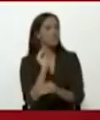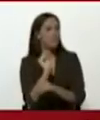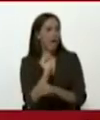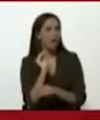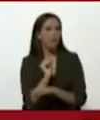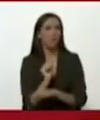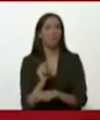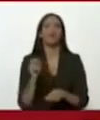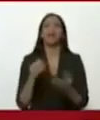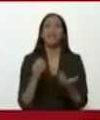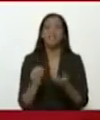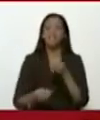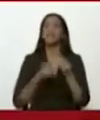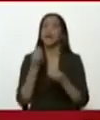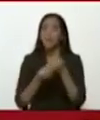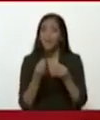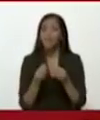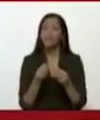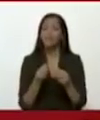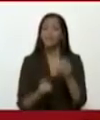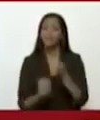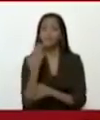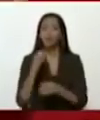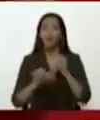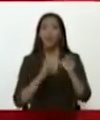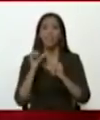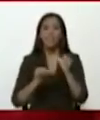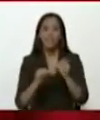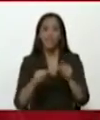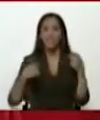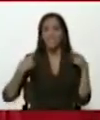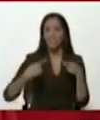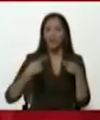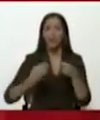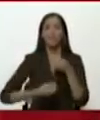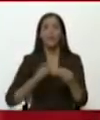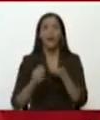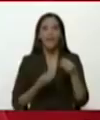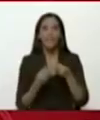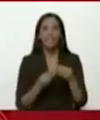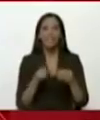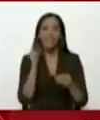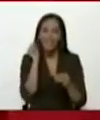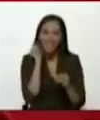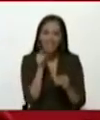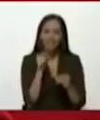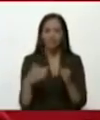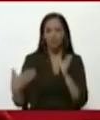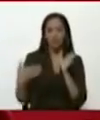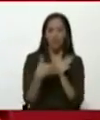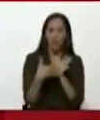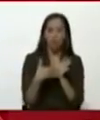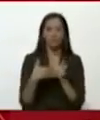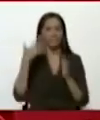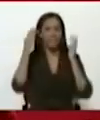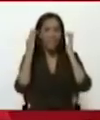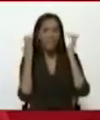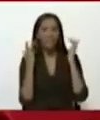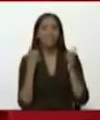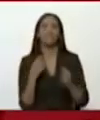creado colectivos también, el enemigo, para crear precisamente una operación de contrainteligencia,